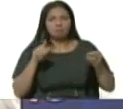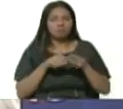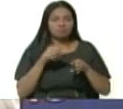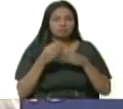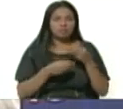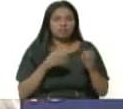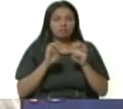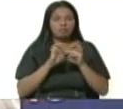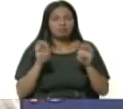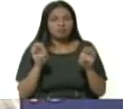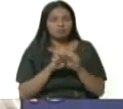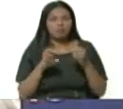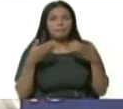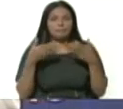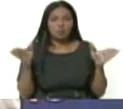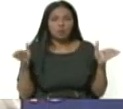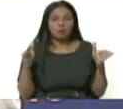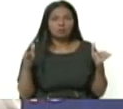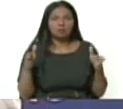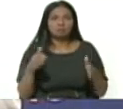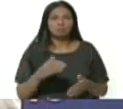de educación pública,